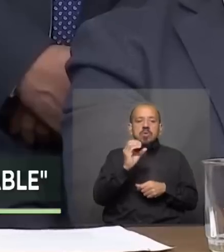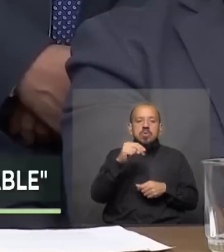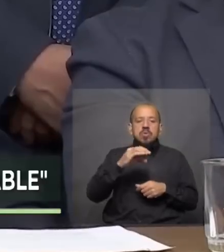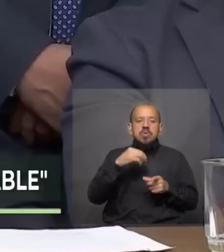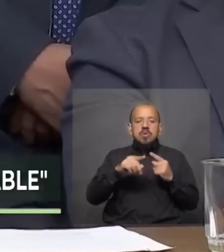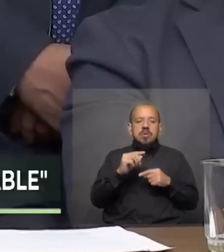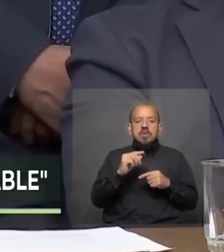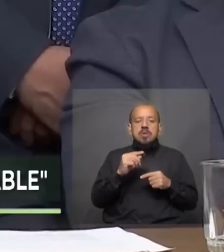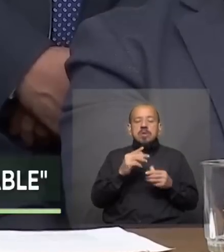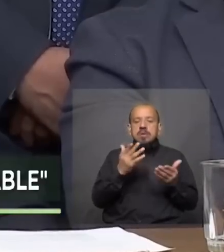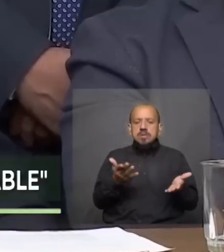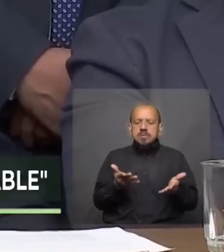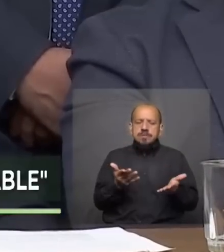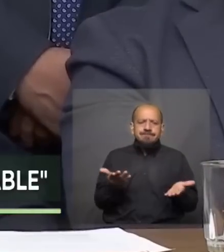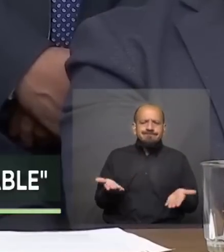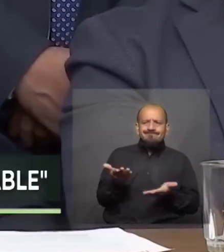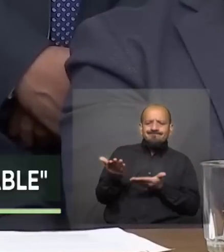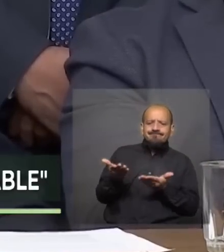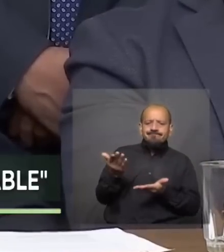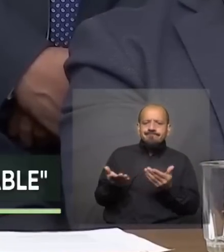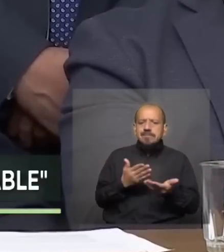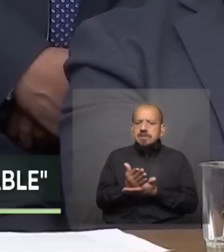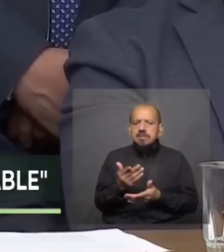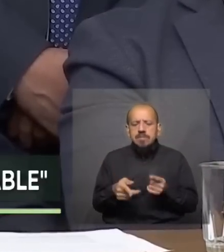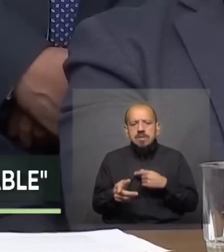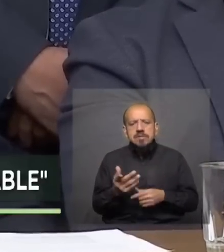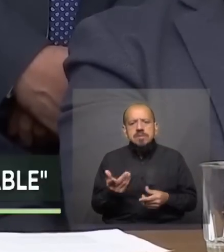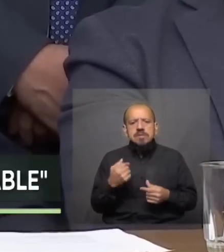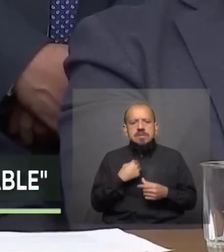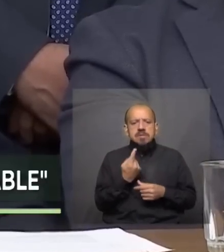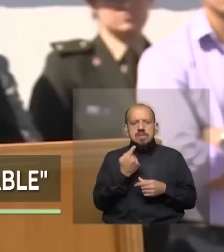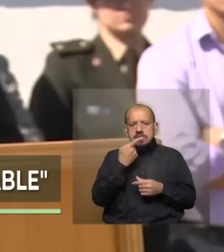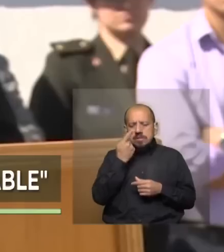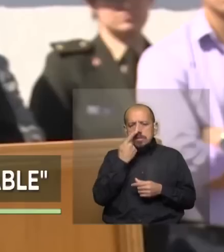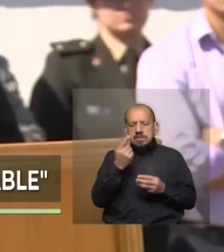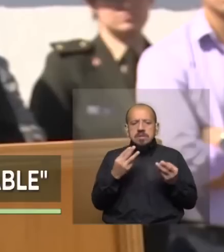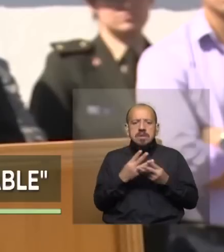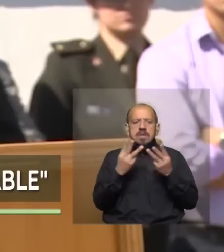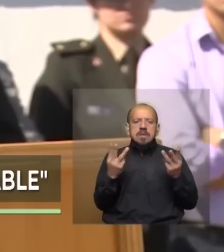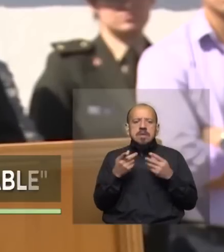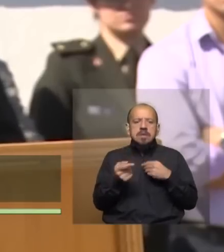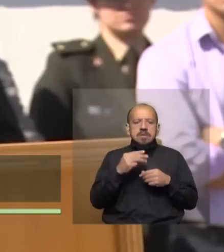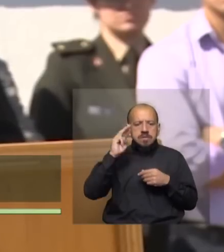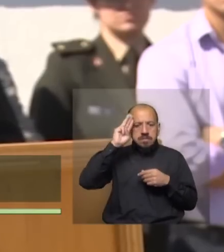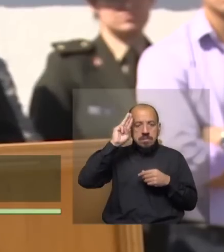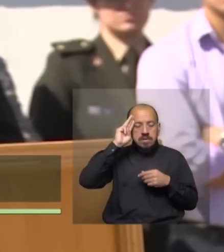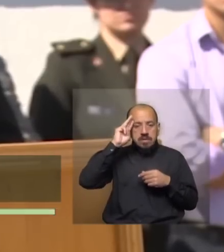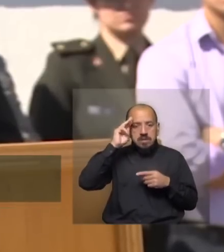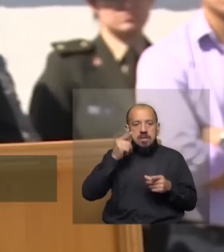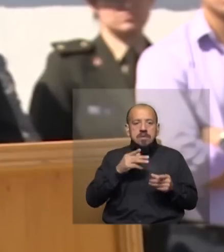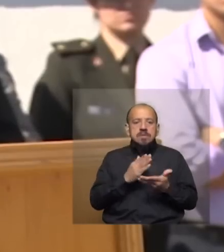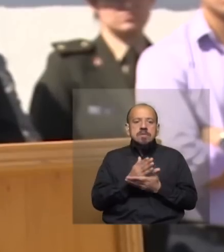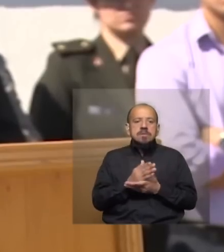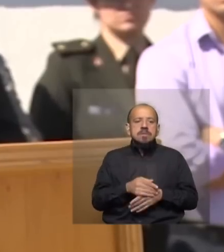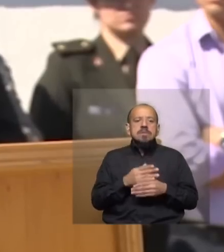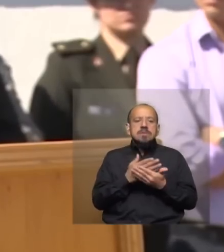para es refinante que Cabildo se proclame monopolista del interés general y afirmó quemanini cae recae en esa